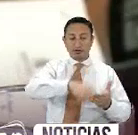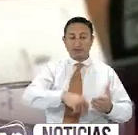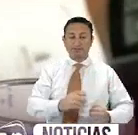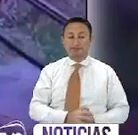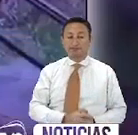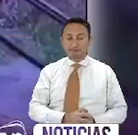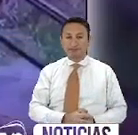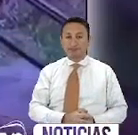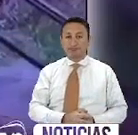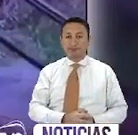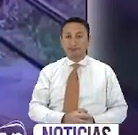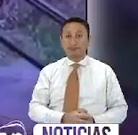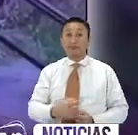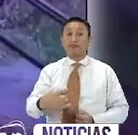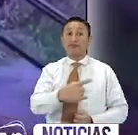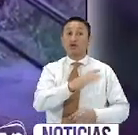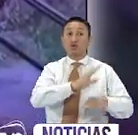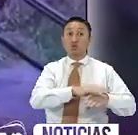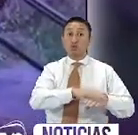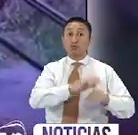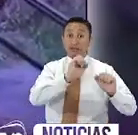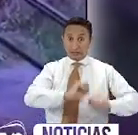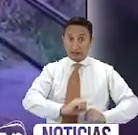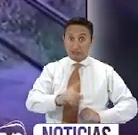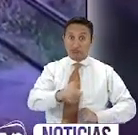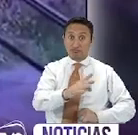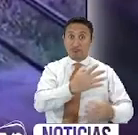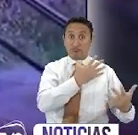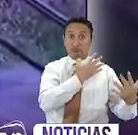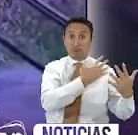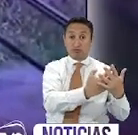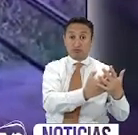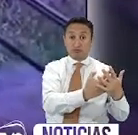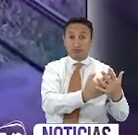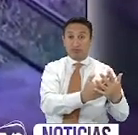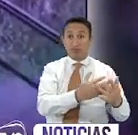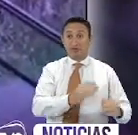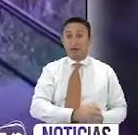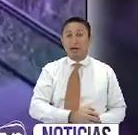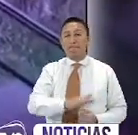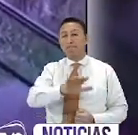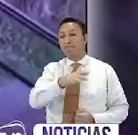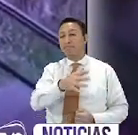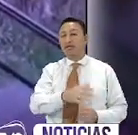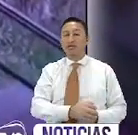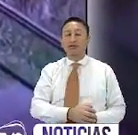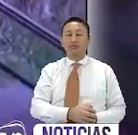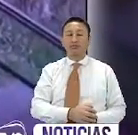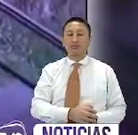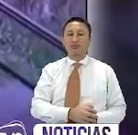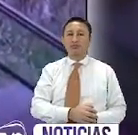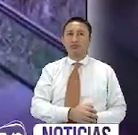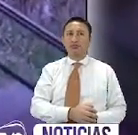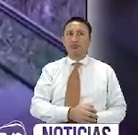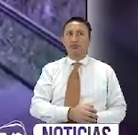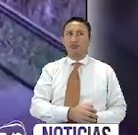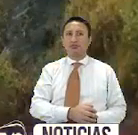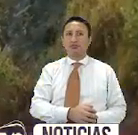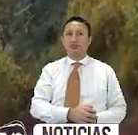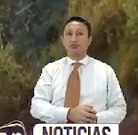competente. De ser declarado culpable, el sospechoso podría enfrentar una pena privativa de libertad